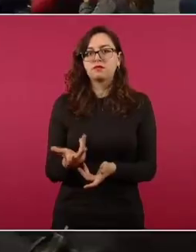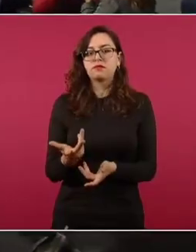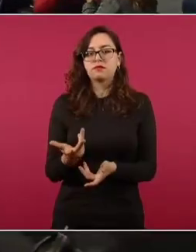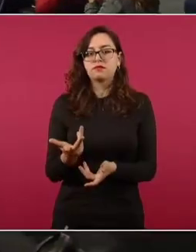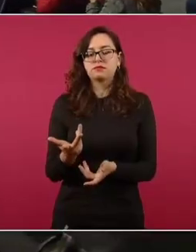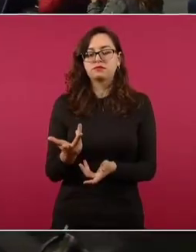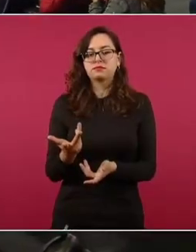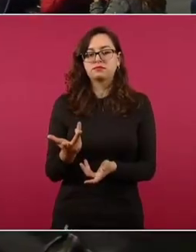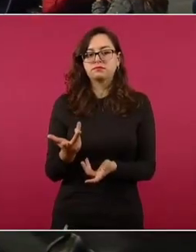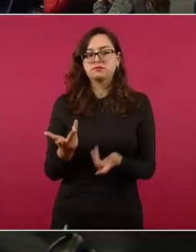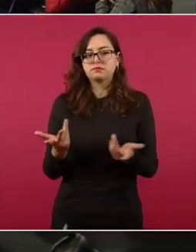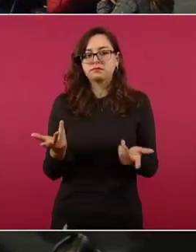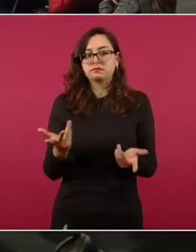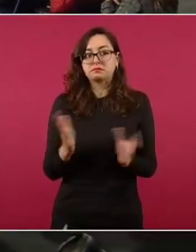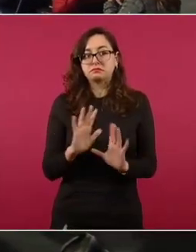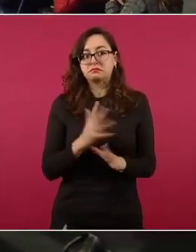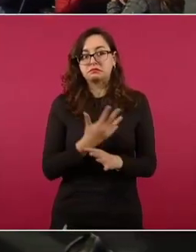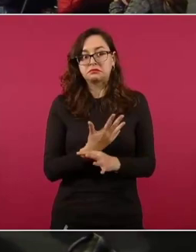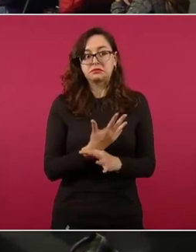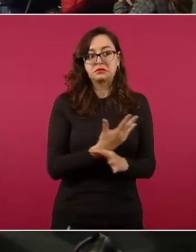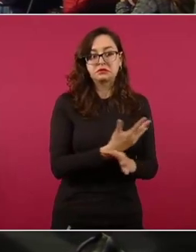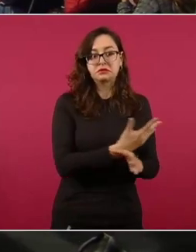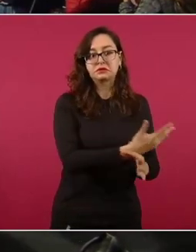afirmó de que nosotros